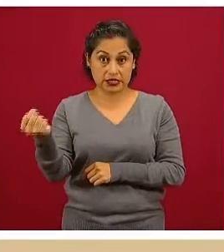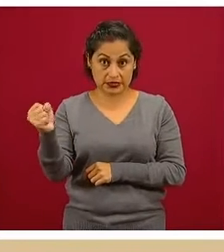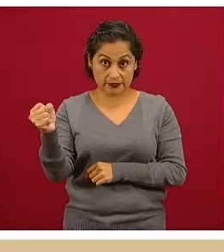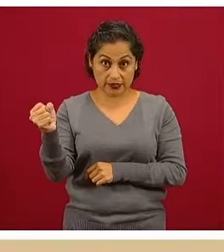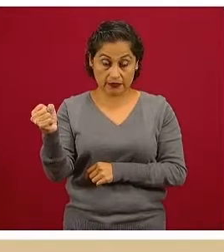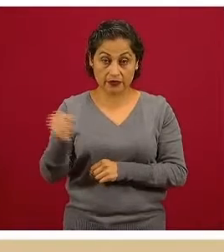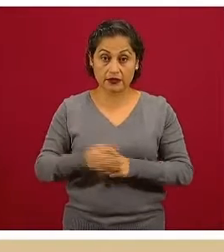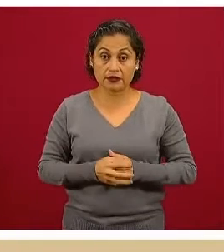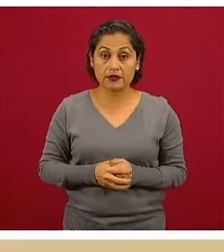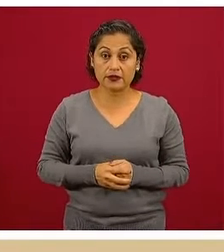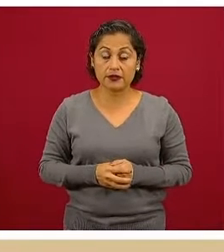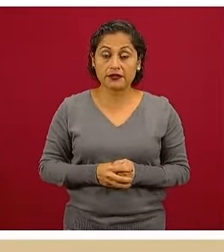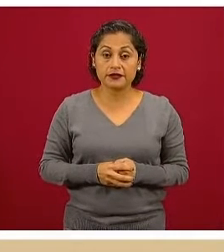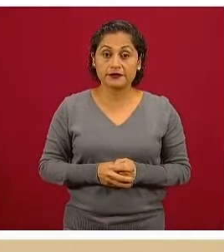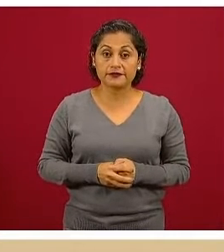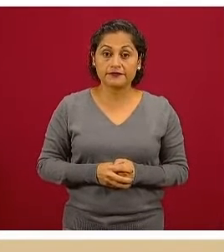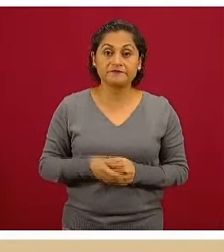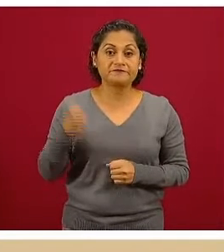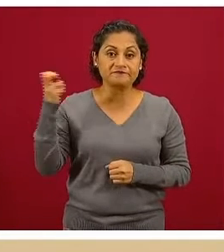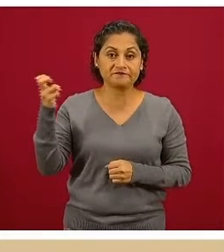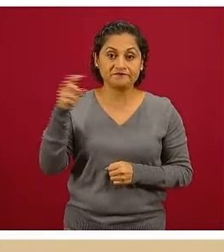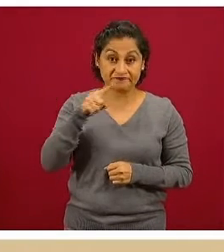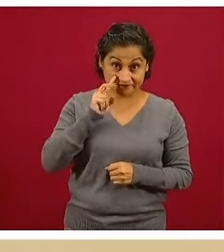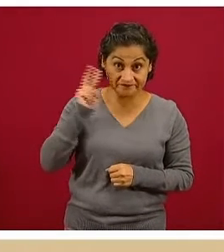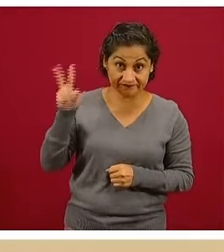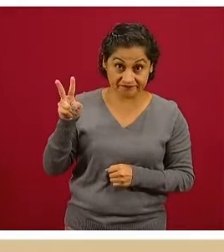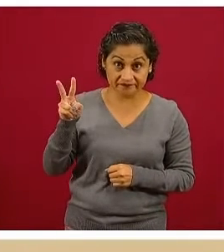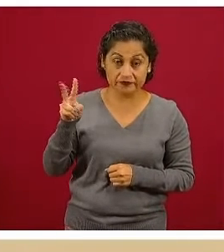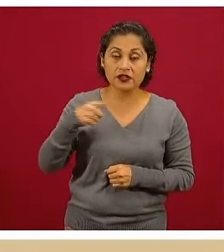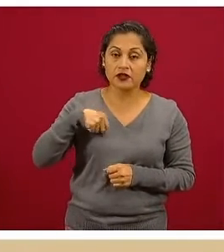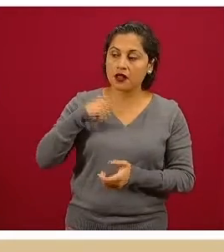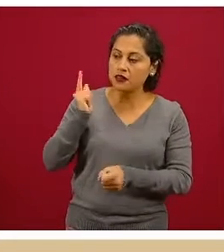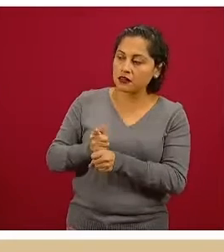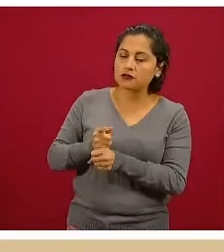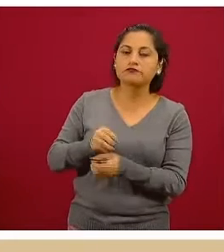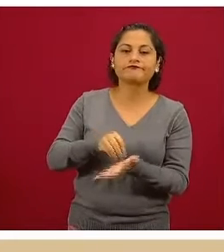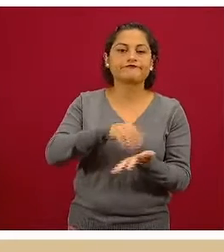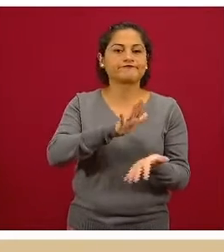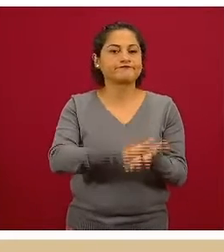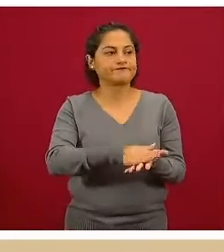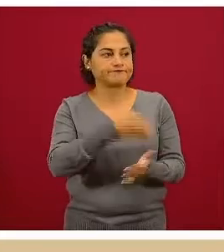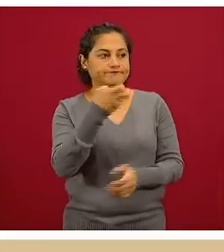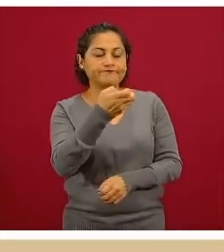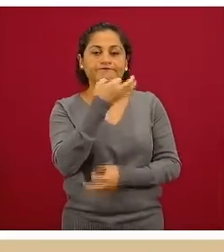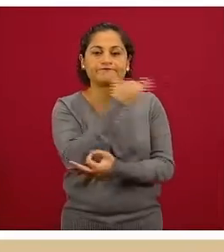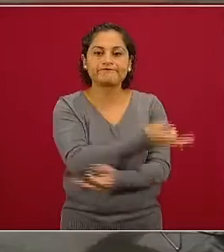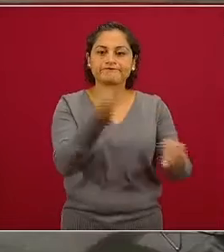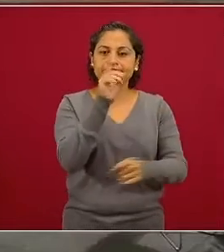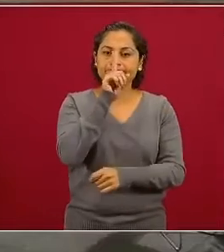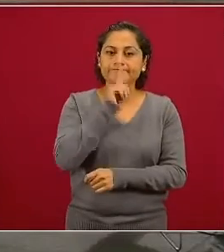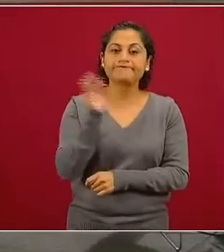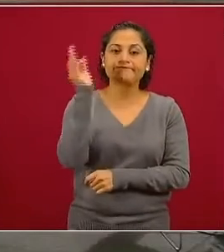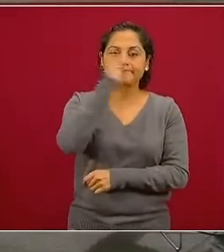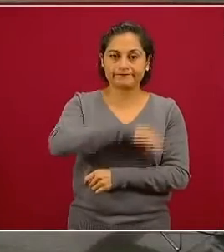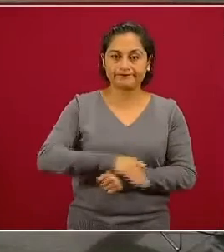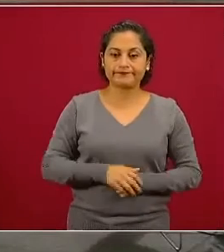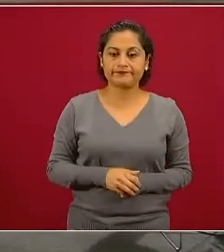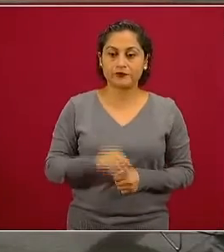La siguiente, creo que es la última. Ahí estamos un ejemplo de las noticias internacionales,